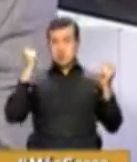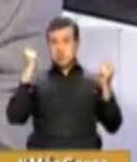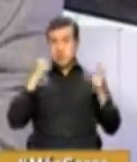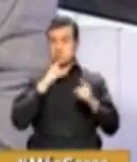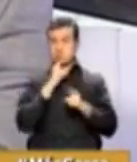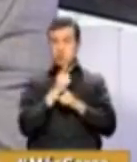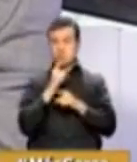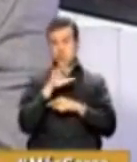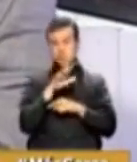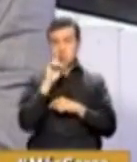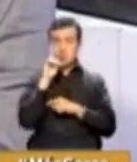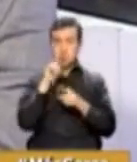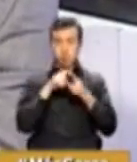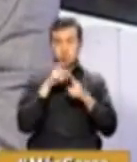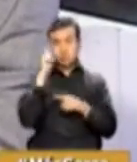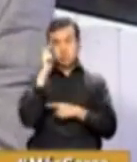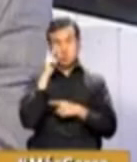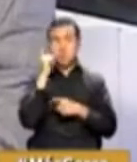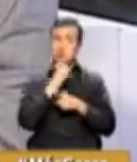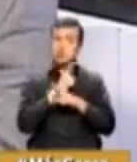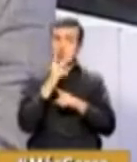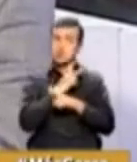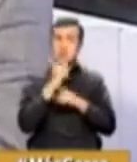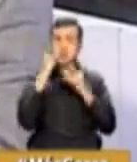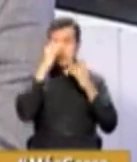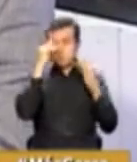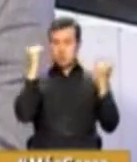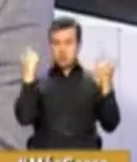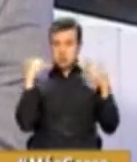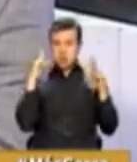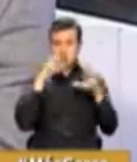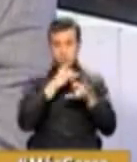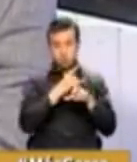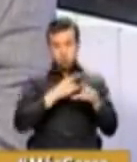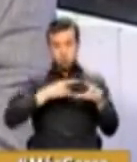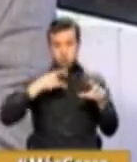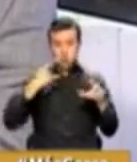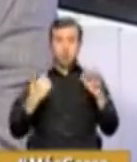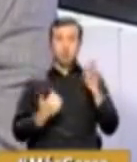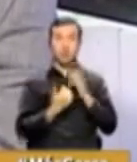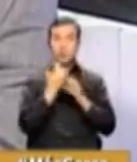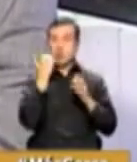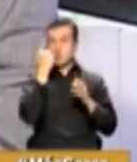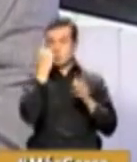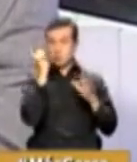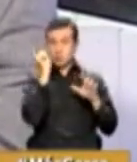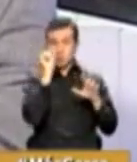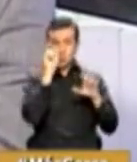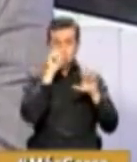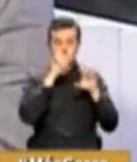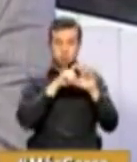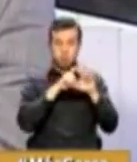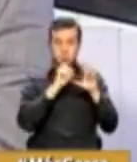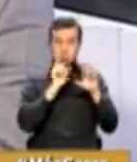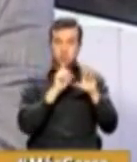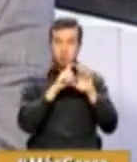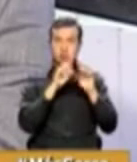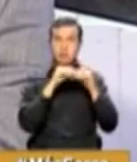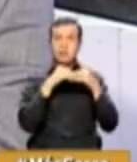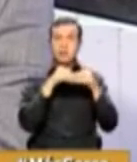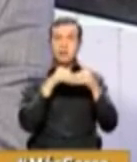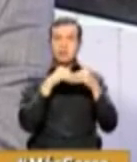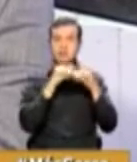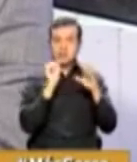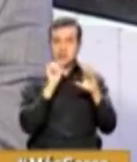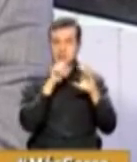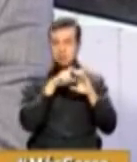buena en un promedio de 1 a 2 semanas. Una vez que extraemos la catarata, implantamos un lente intraocular, que normalmente es flexible. O